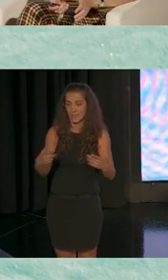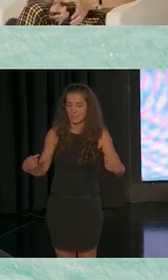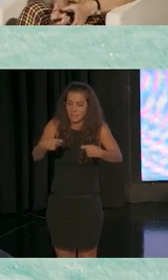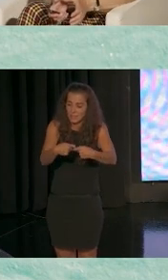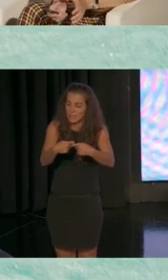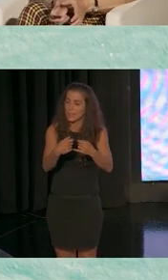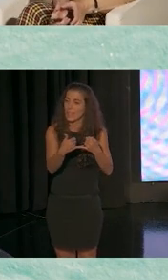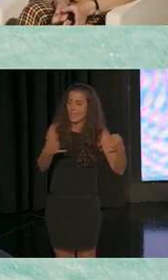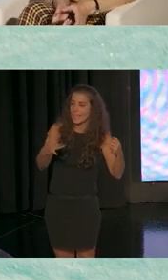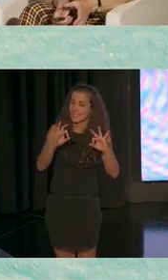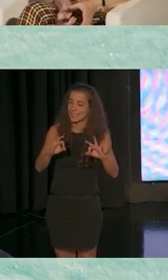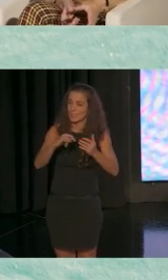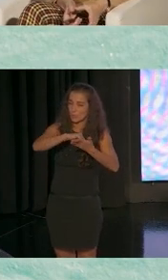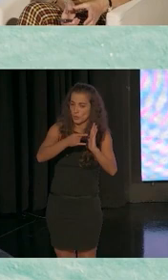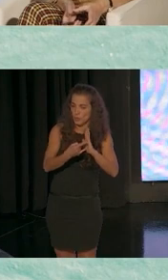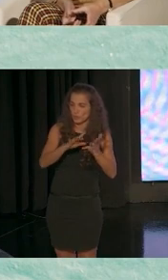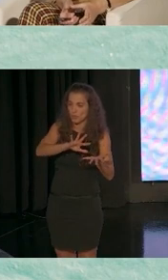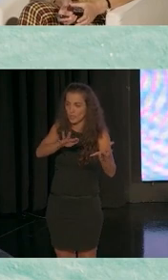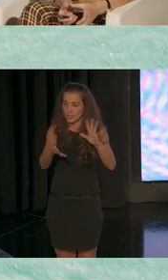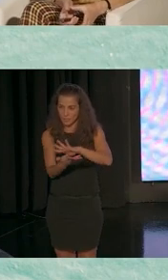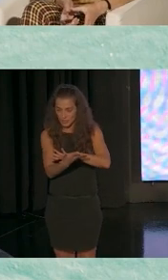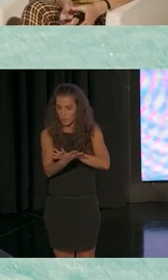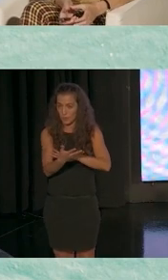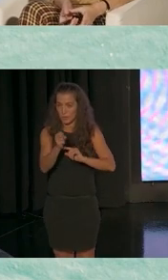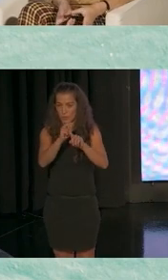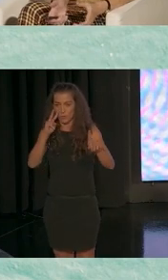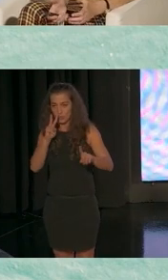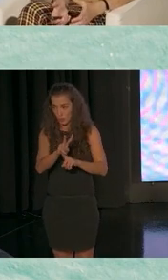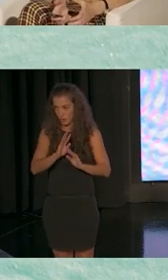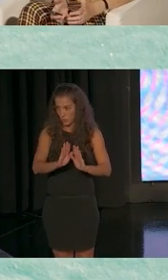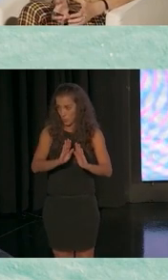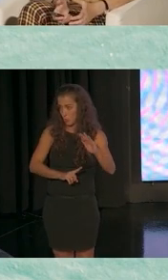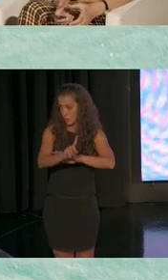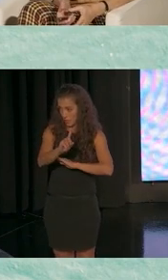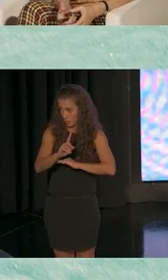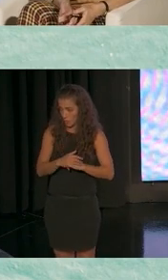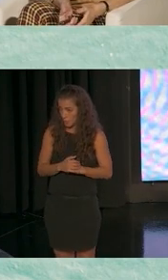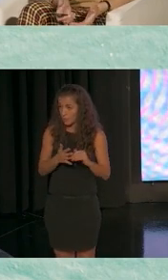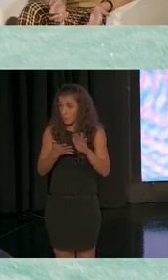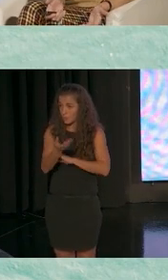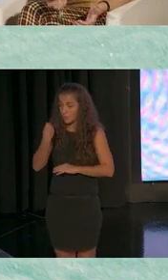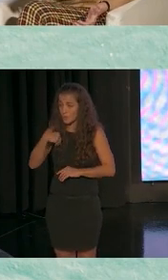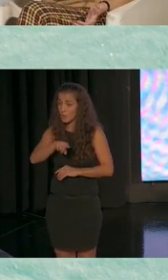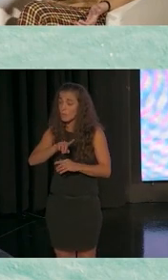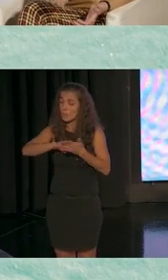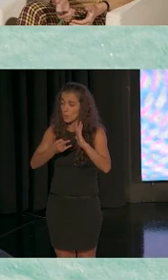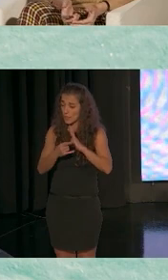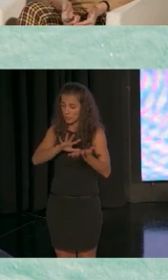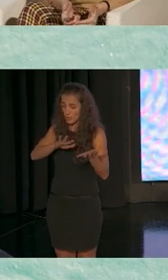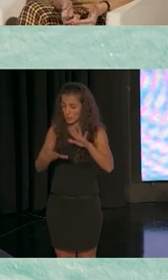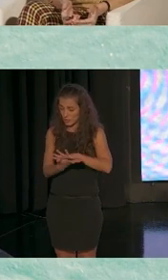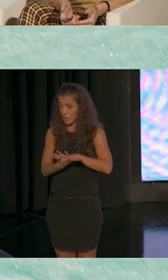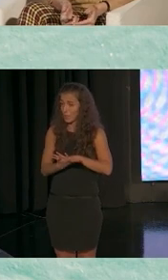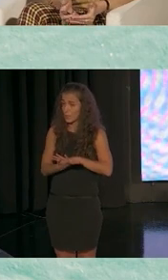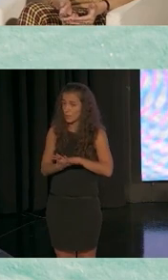transformación del modo en que miramos el desarrollo un proyecto de transformación que En definitiva como hemos tratado de